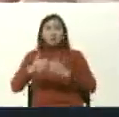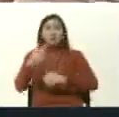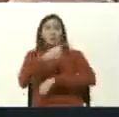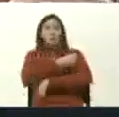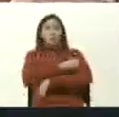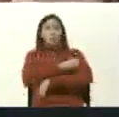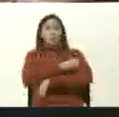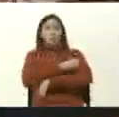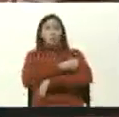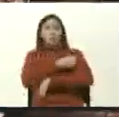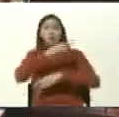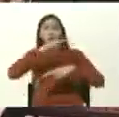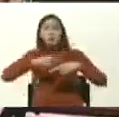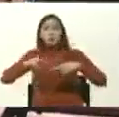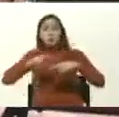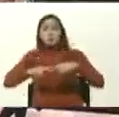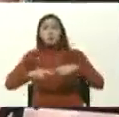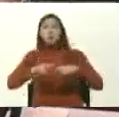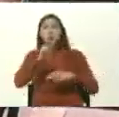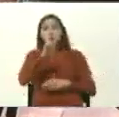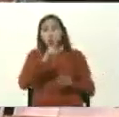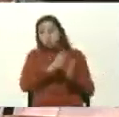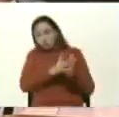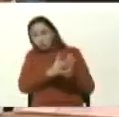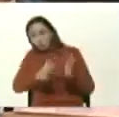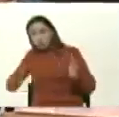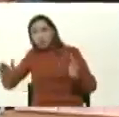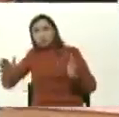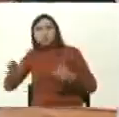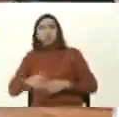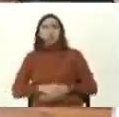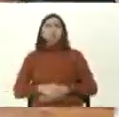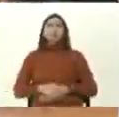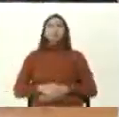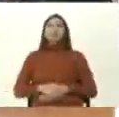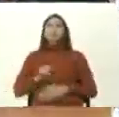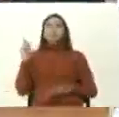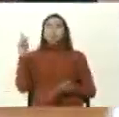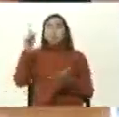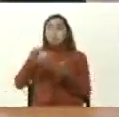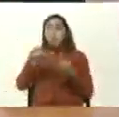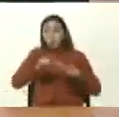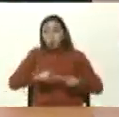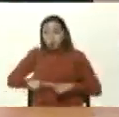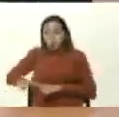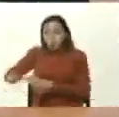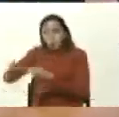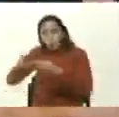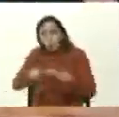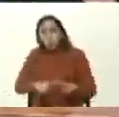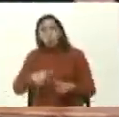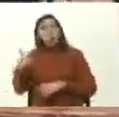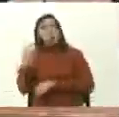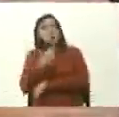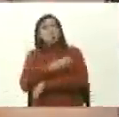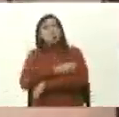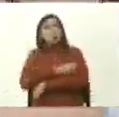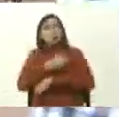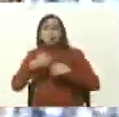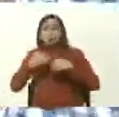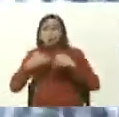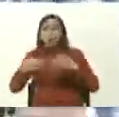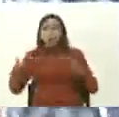niños mayores de 2 años. Bueno, aquí estamos, en esta área que se habilitó para vacunar en el Liceo Müller